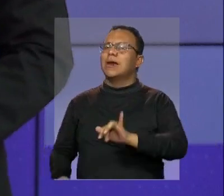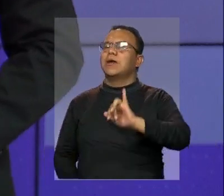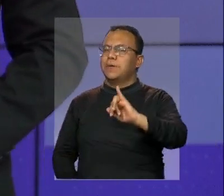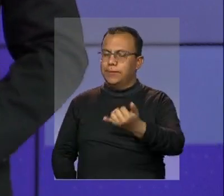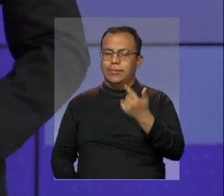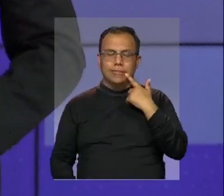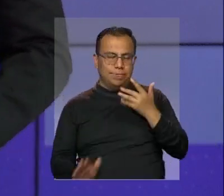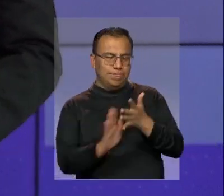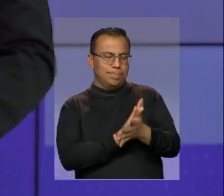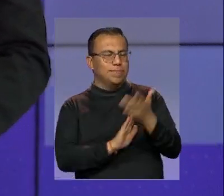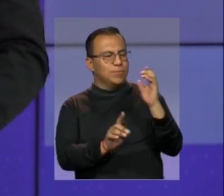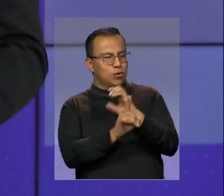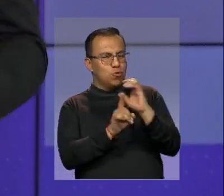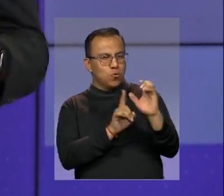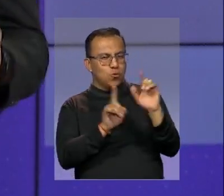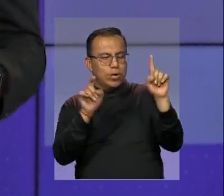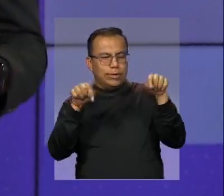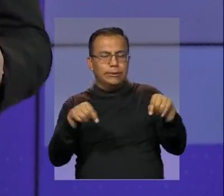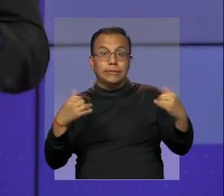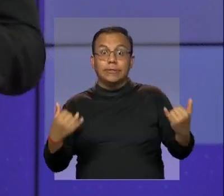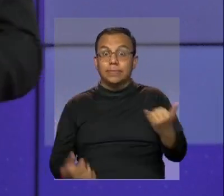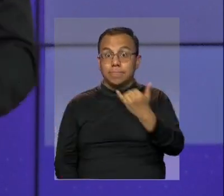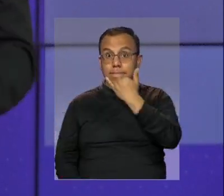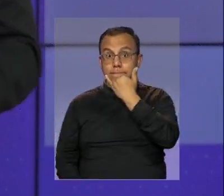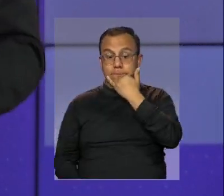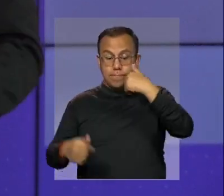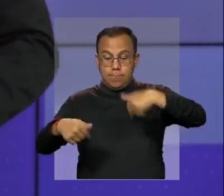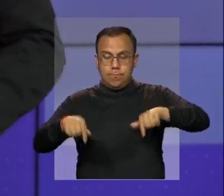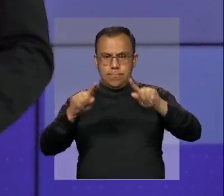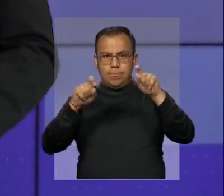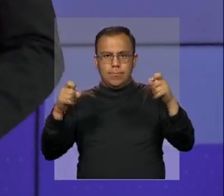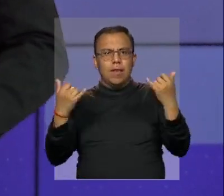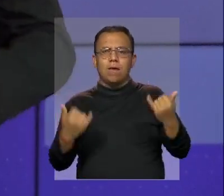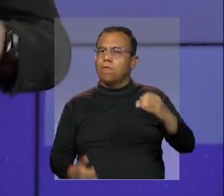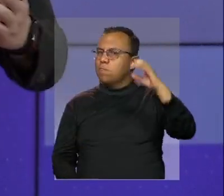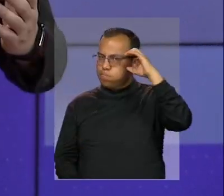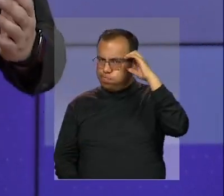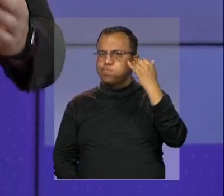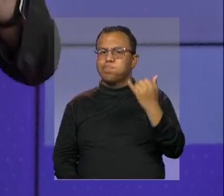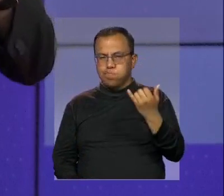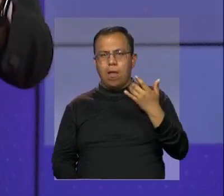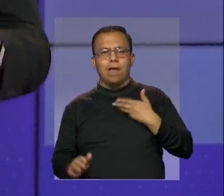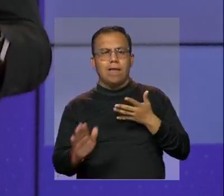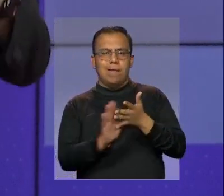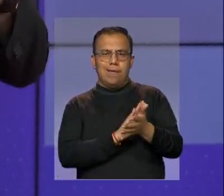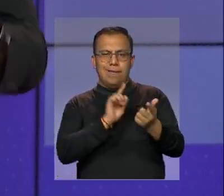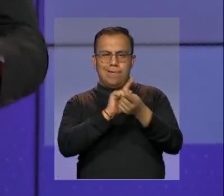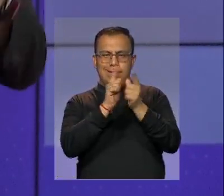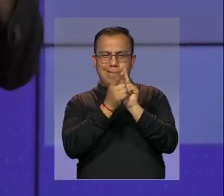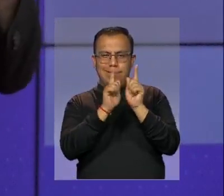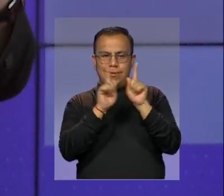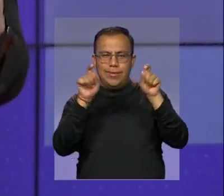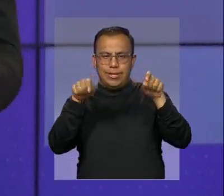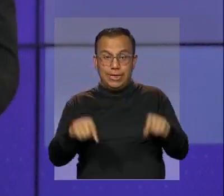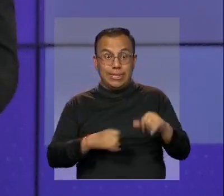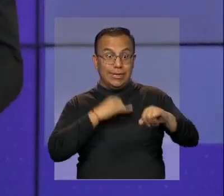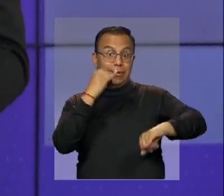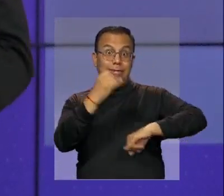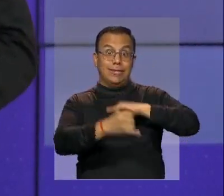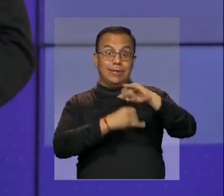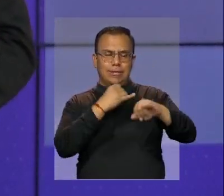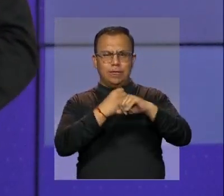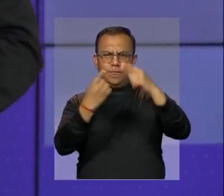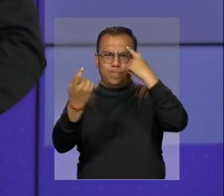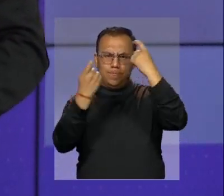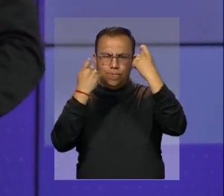vamos con las noticias culturales y les vamos a contar que en este momento se está llevando a cabo, como decíamos, el Encuentro de Cooperación Internacional